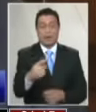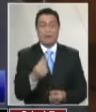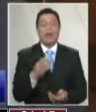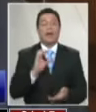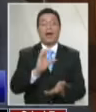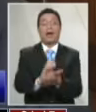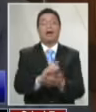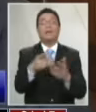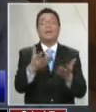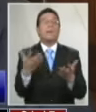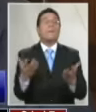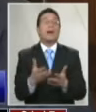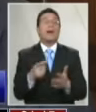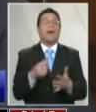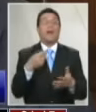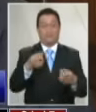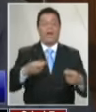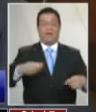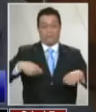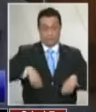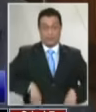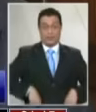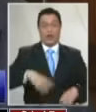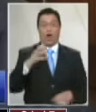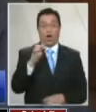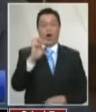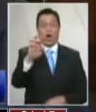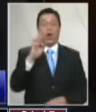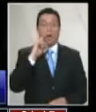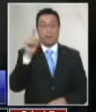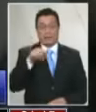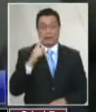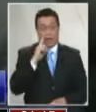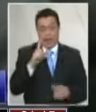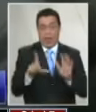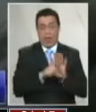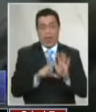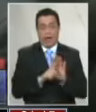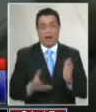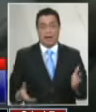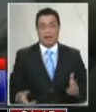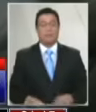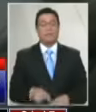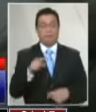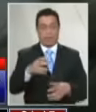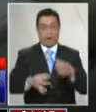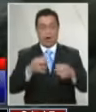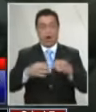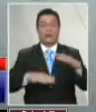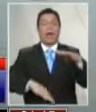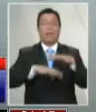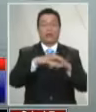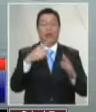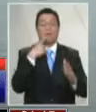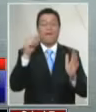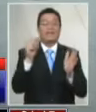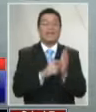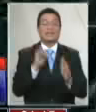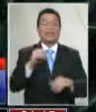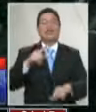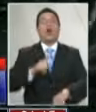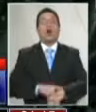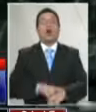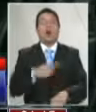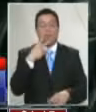finalmente habrían llegado a los bolsillos del senador orpis obviamente en forma ilícita mientras se espera que la corte de apelaciones fije fecha y hora para